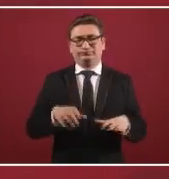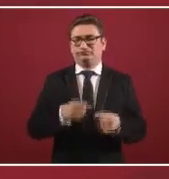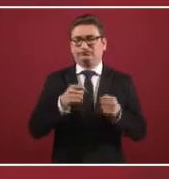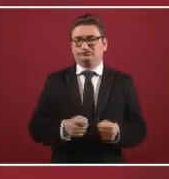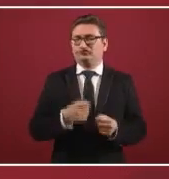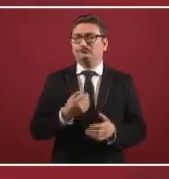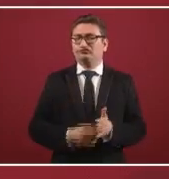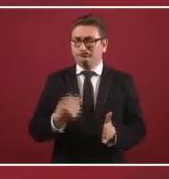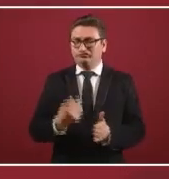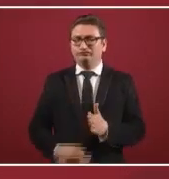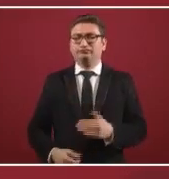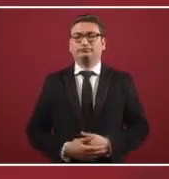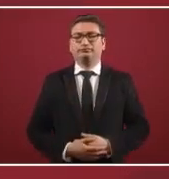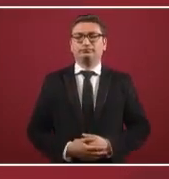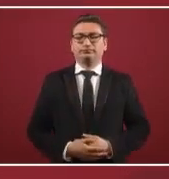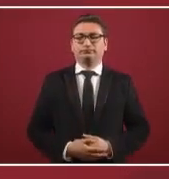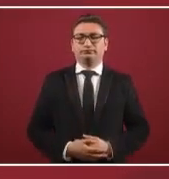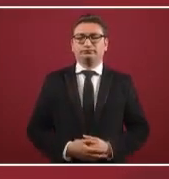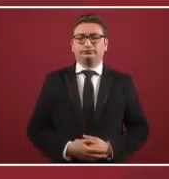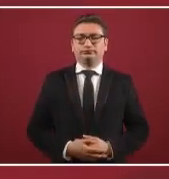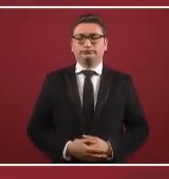inseguras.